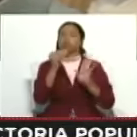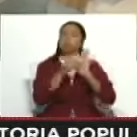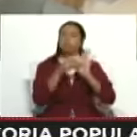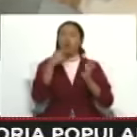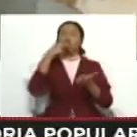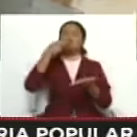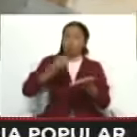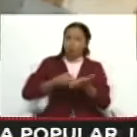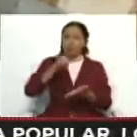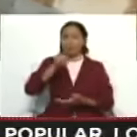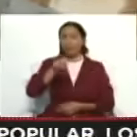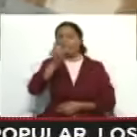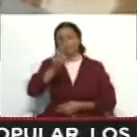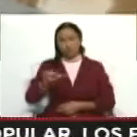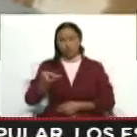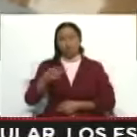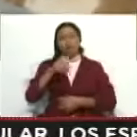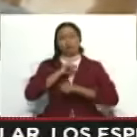Realmente,